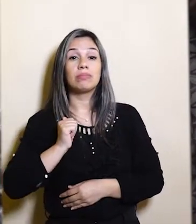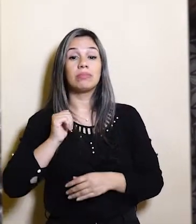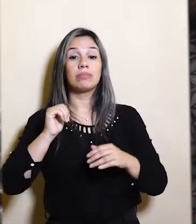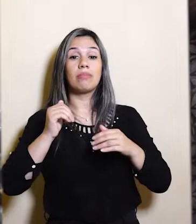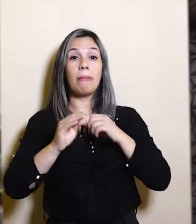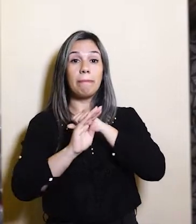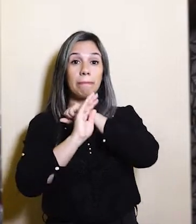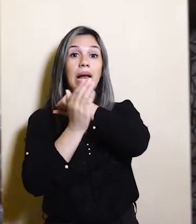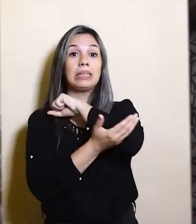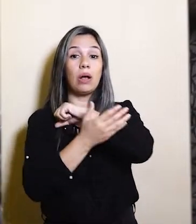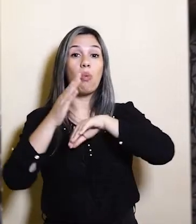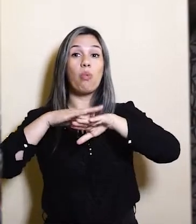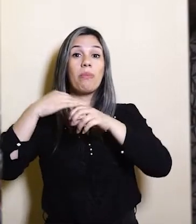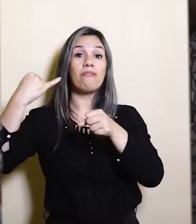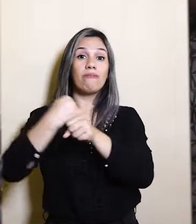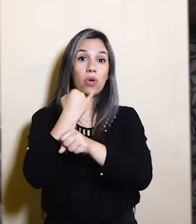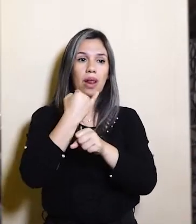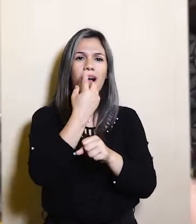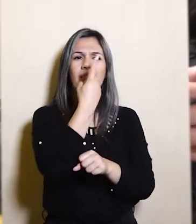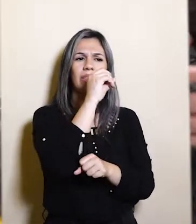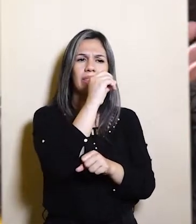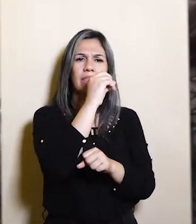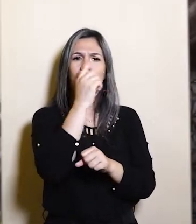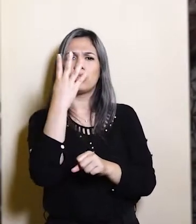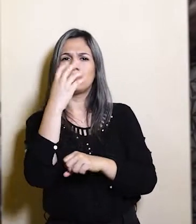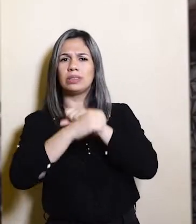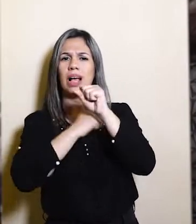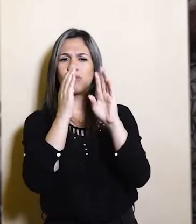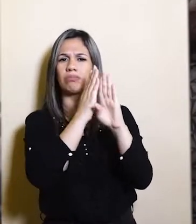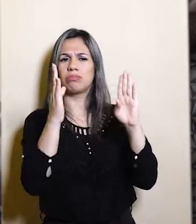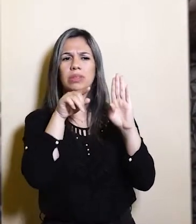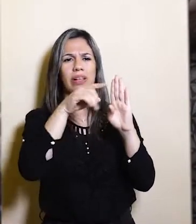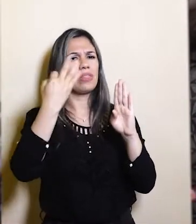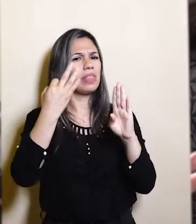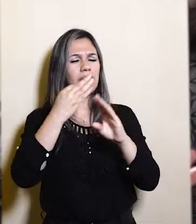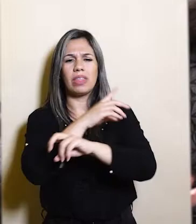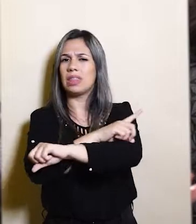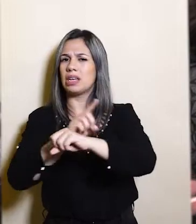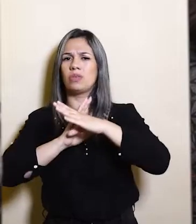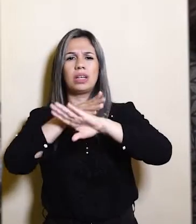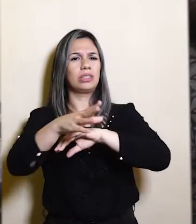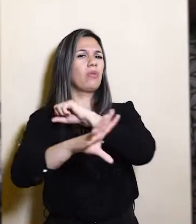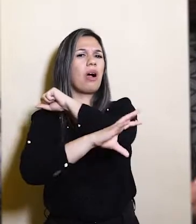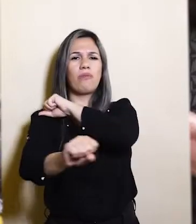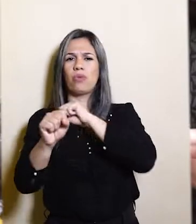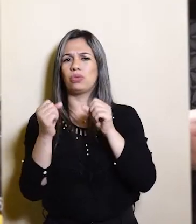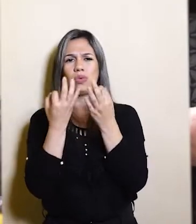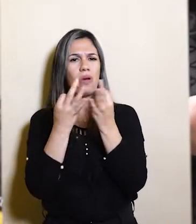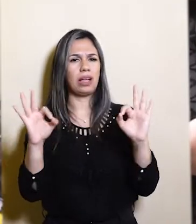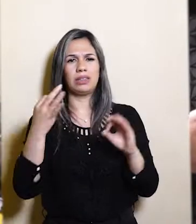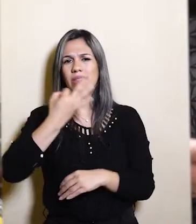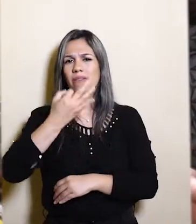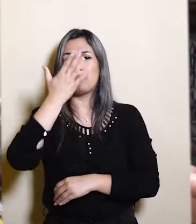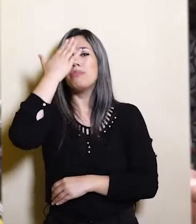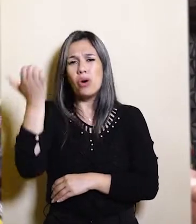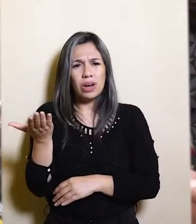violación, sobre todo aquellas menores de 14 años, deberían tener la opción de acceder a un aborto legal y seguro a los servicios de aborto, precisamente porque su